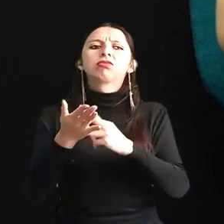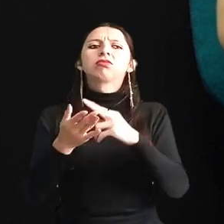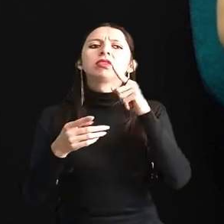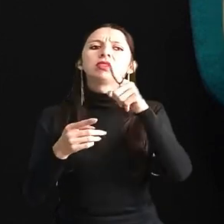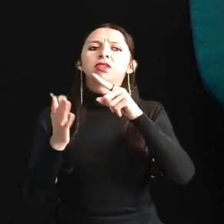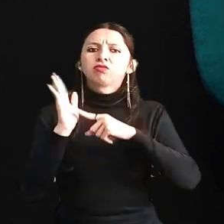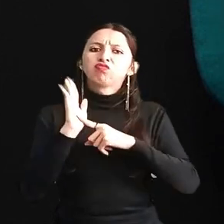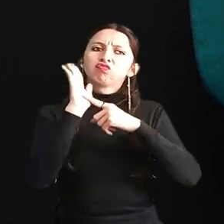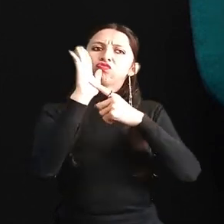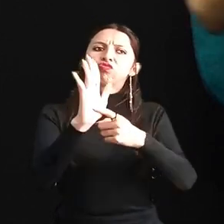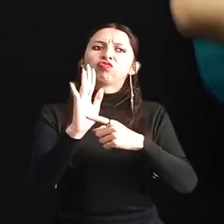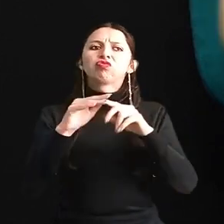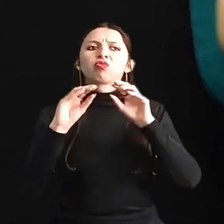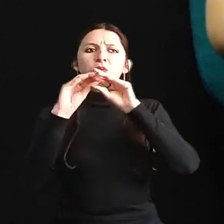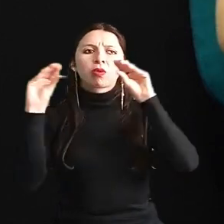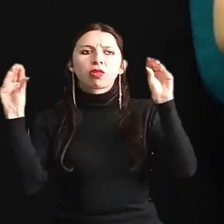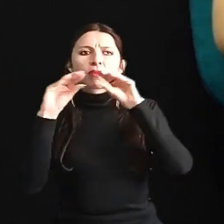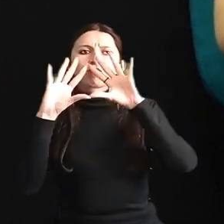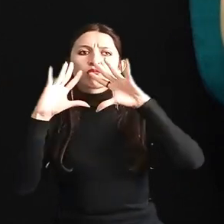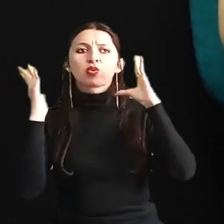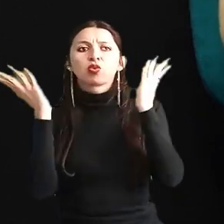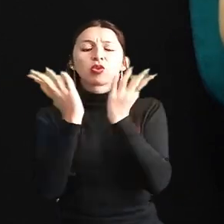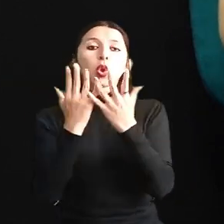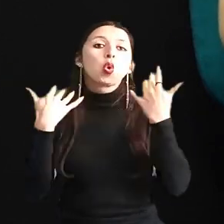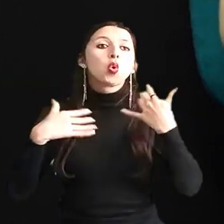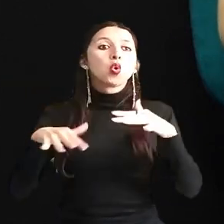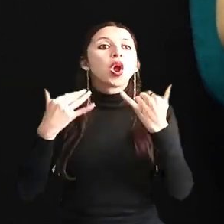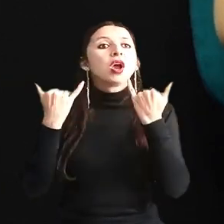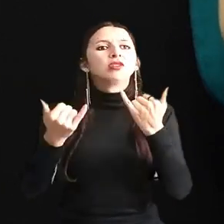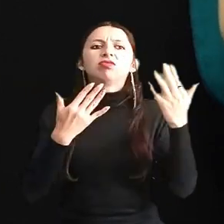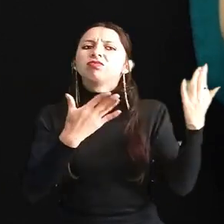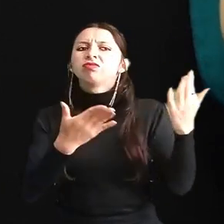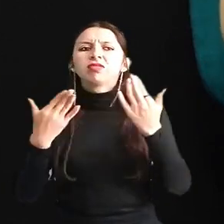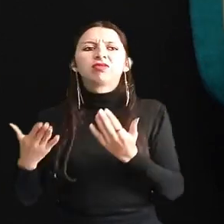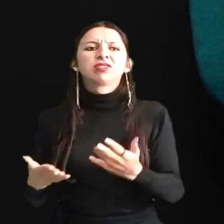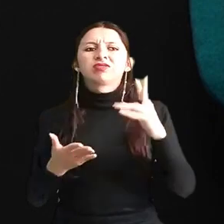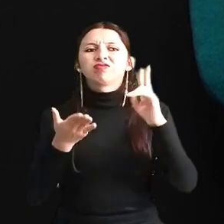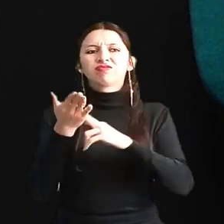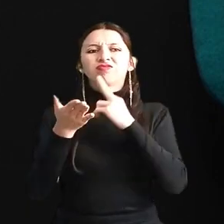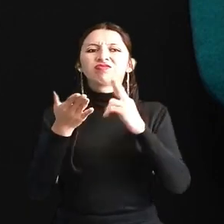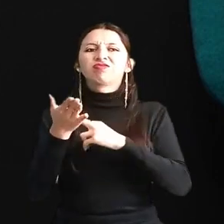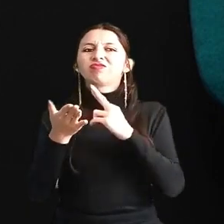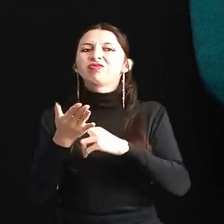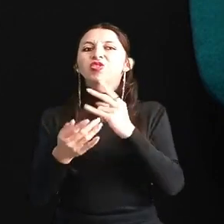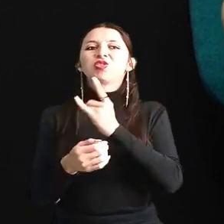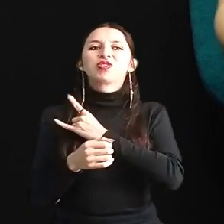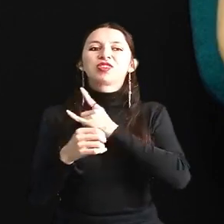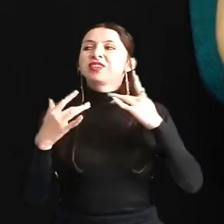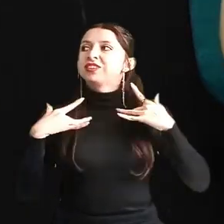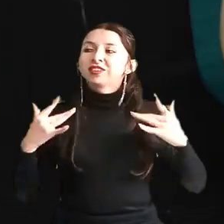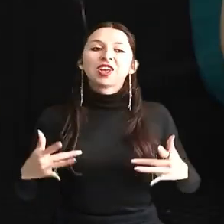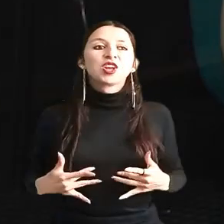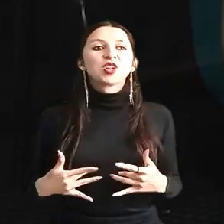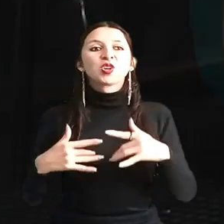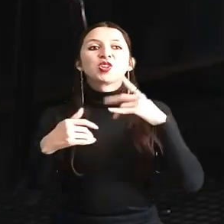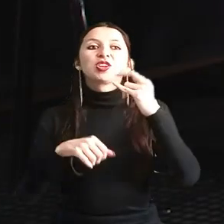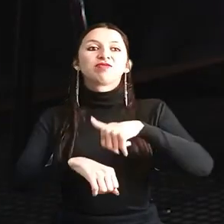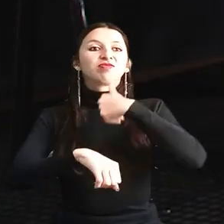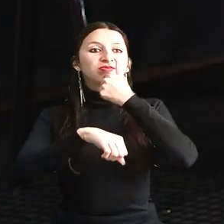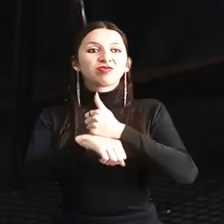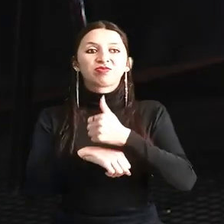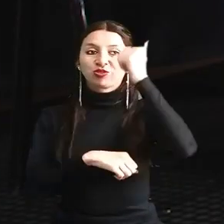visibilizarnos también ante el mundo y es por eso que hoy le damos la bienvenida a la revista Universidad y salud y por supuesto